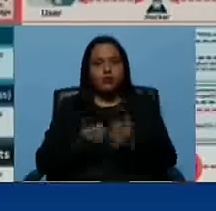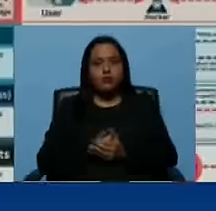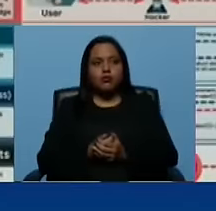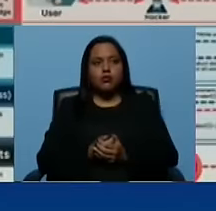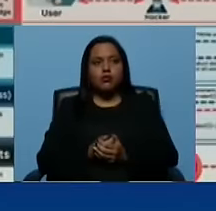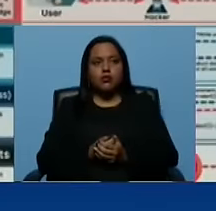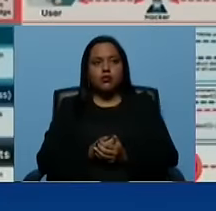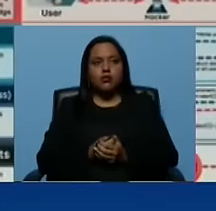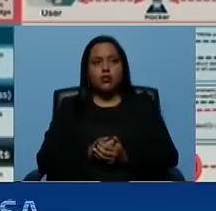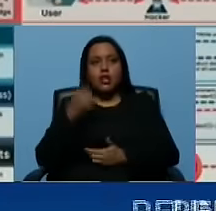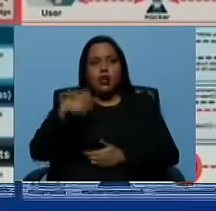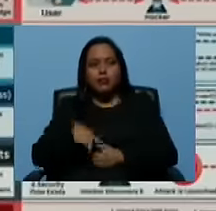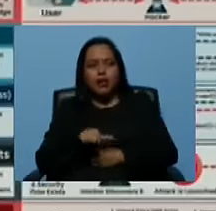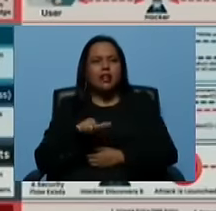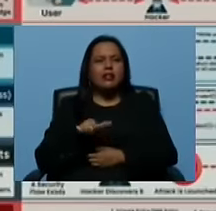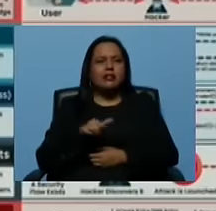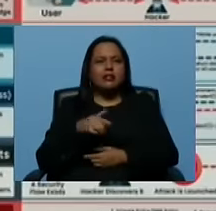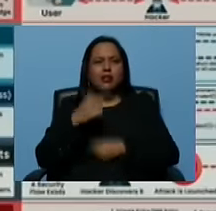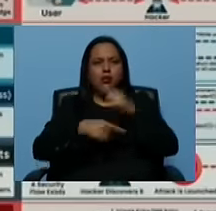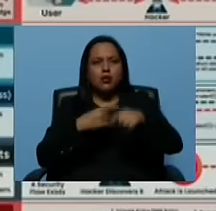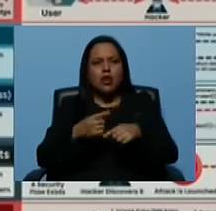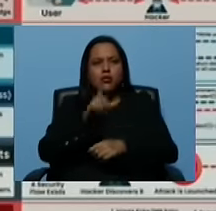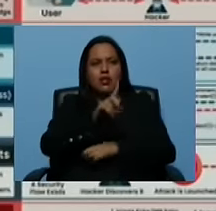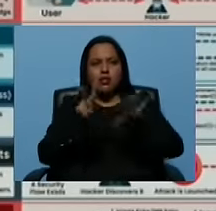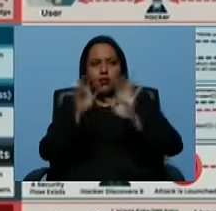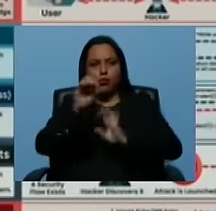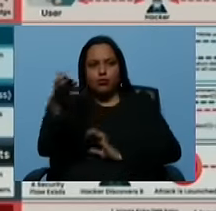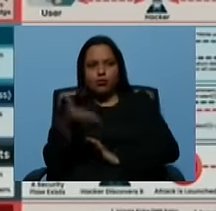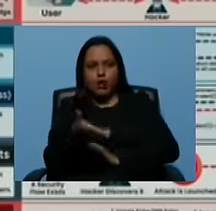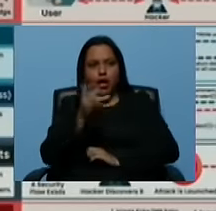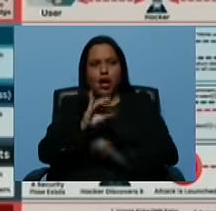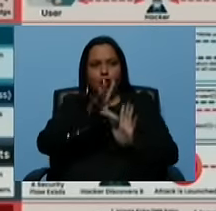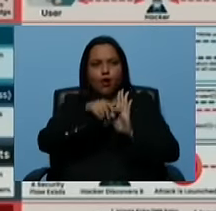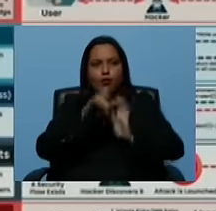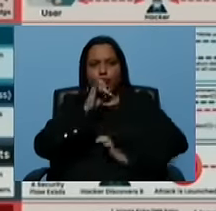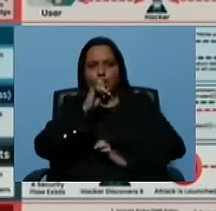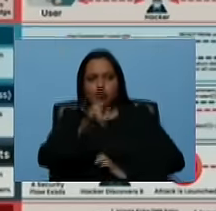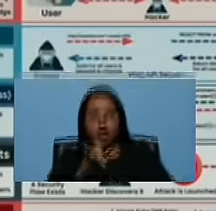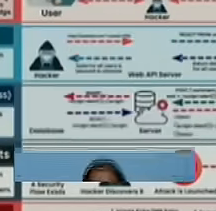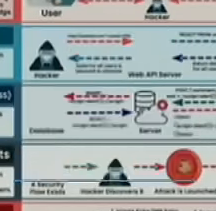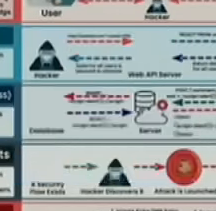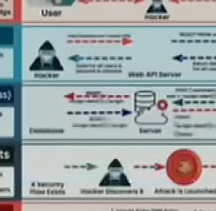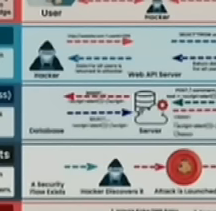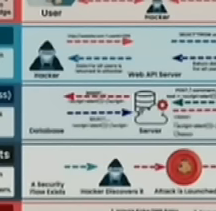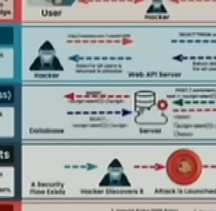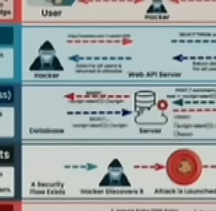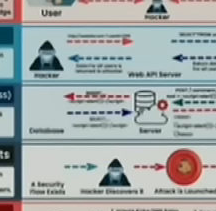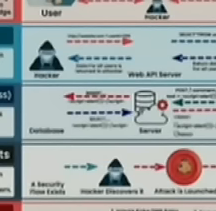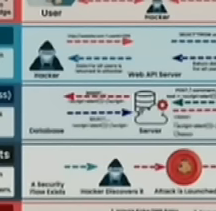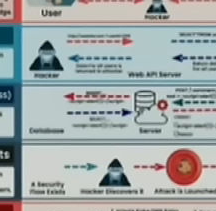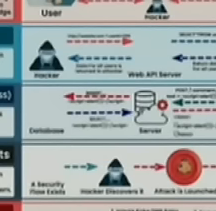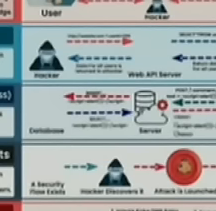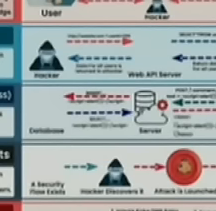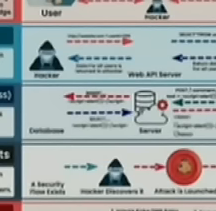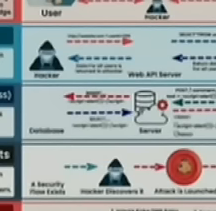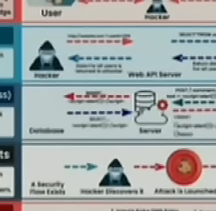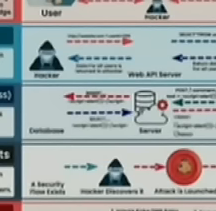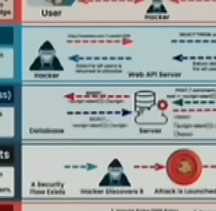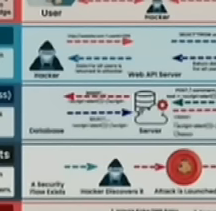Internet para la República. 17% tiene que ver con robo de información asociado a correos con software